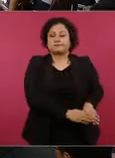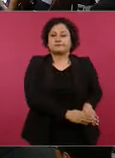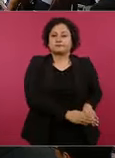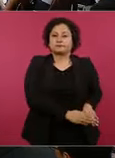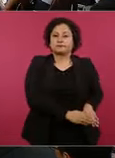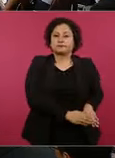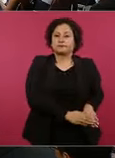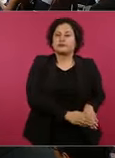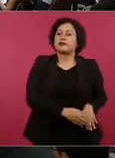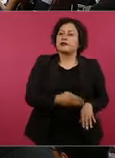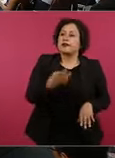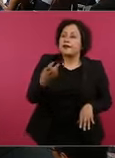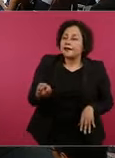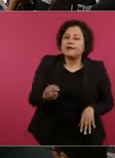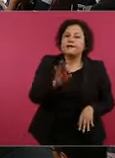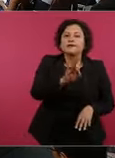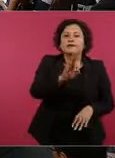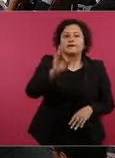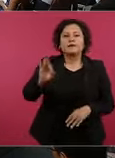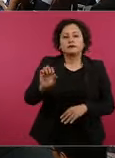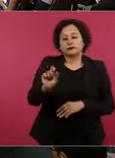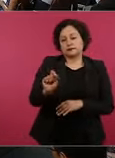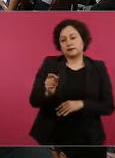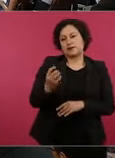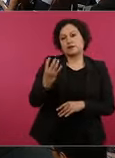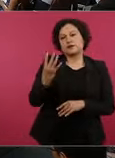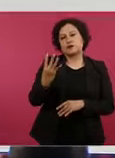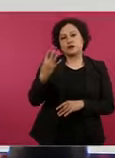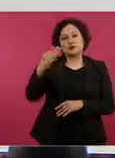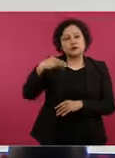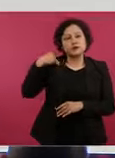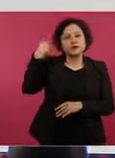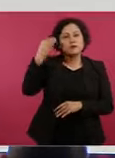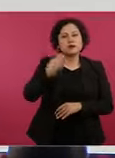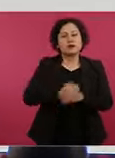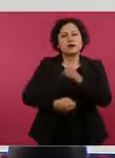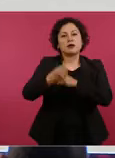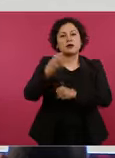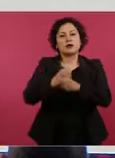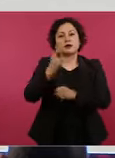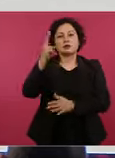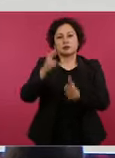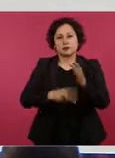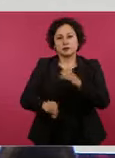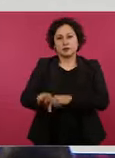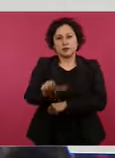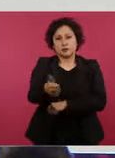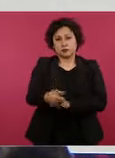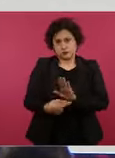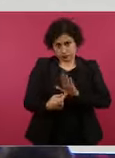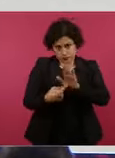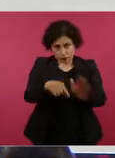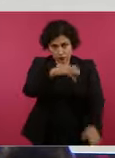24 de marzo de 2011. Pon la foto.